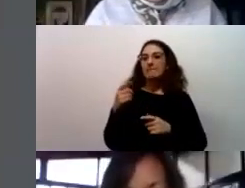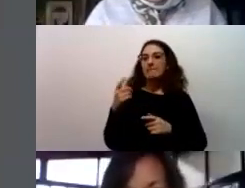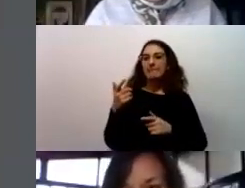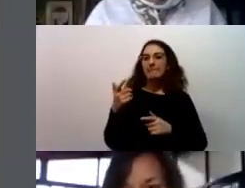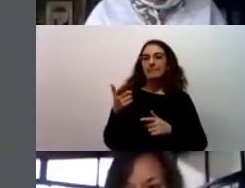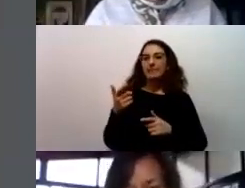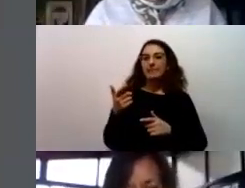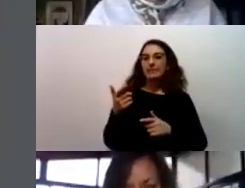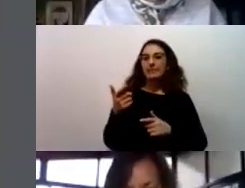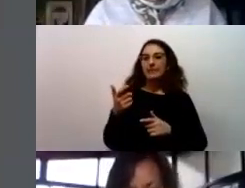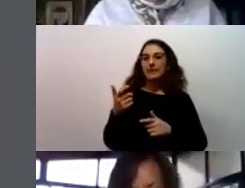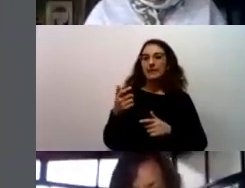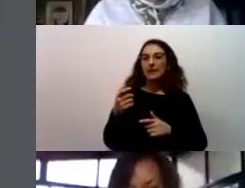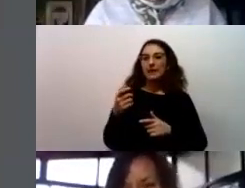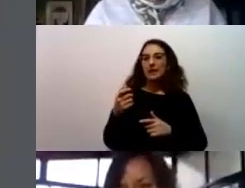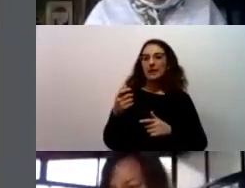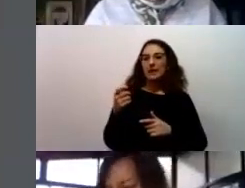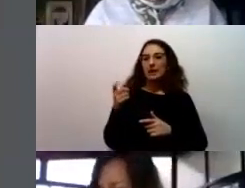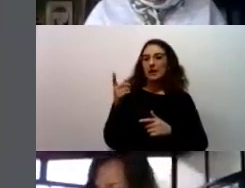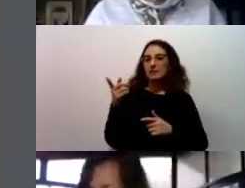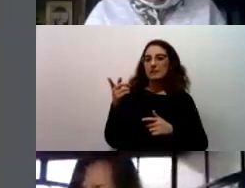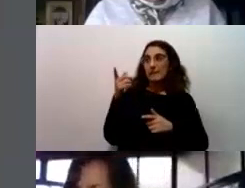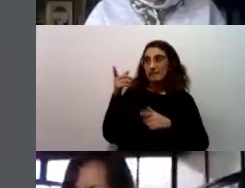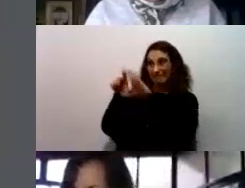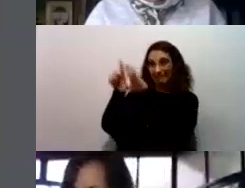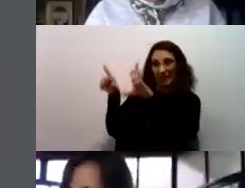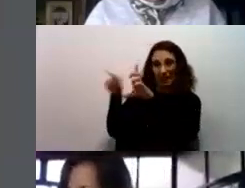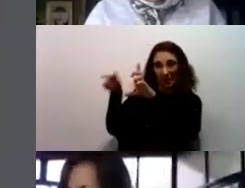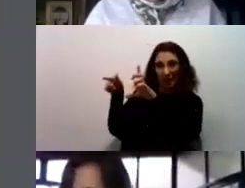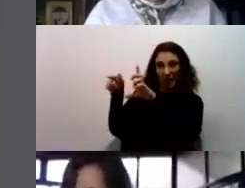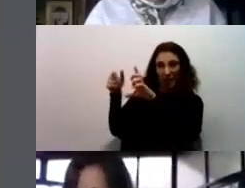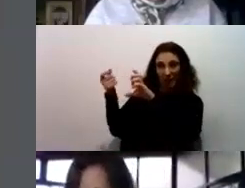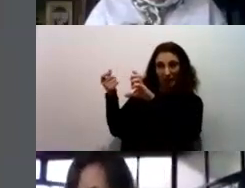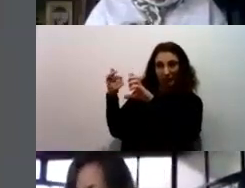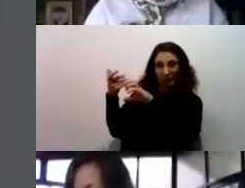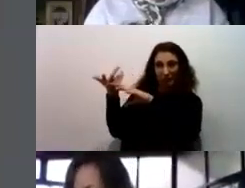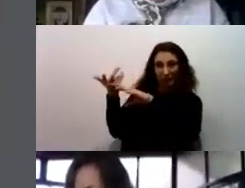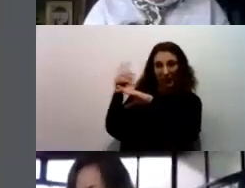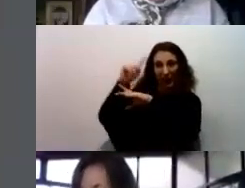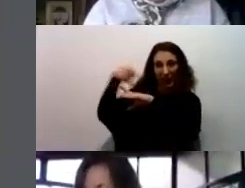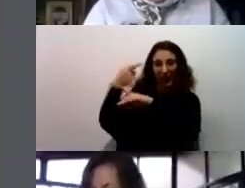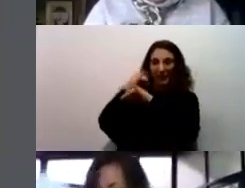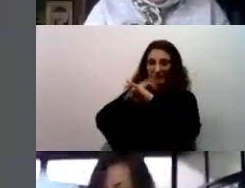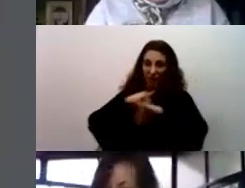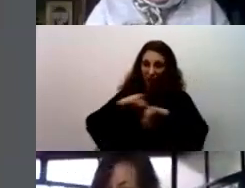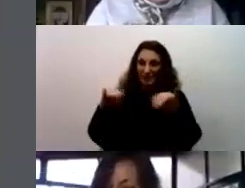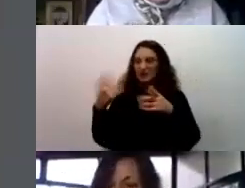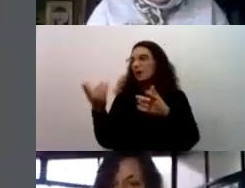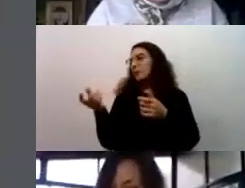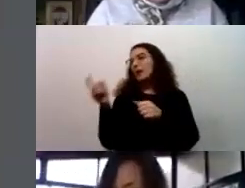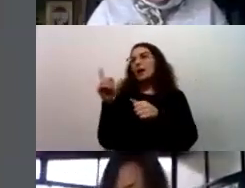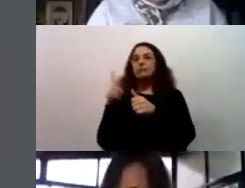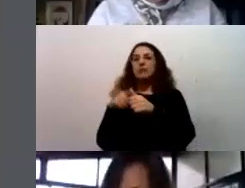señalético, su función es brindar información relevante al usuario como horarios de atención.